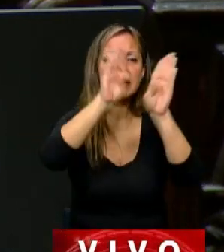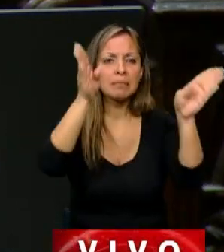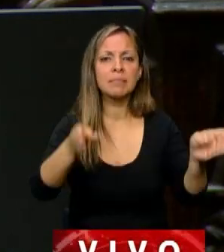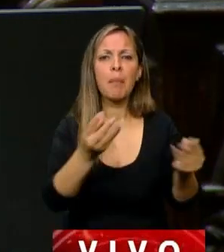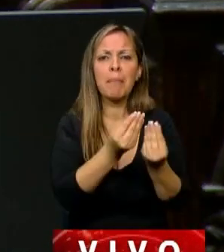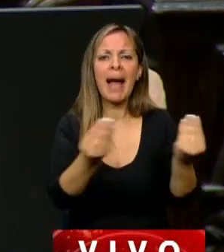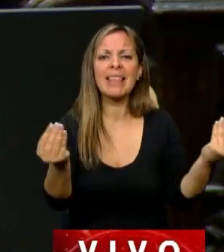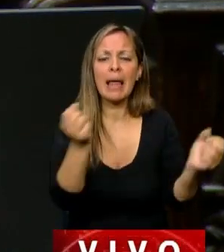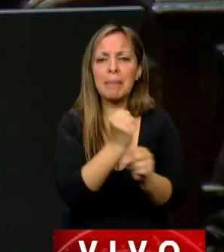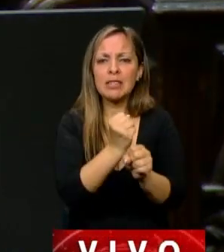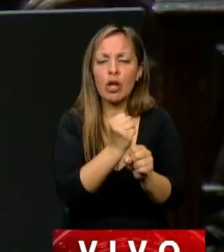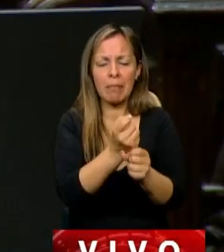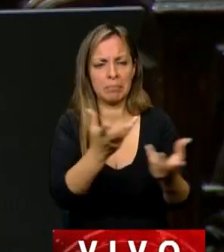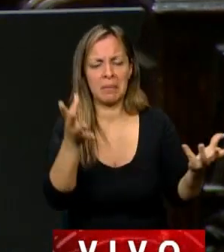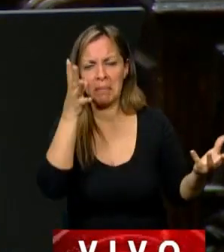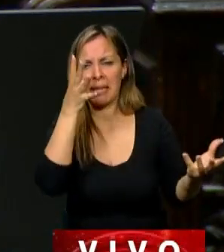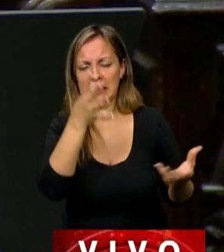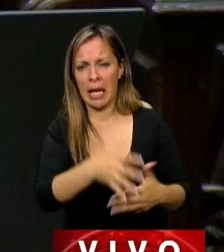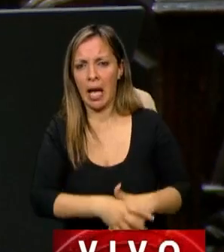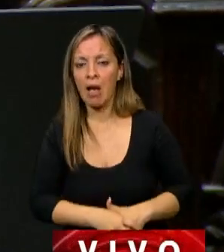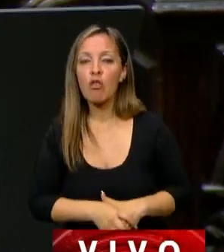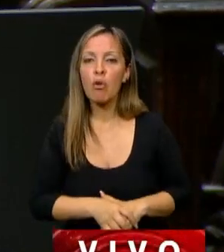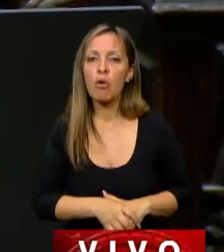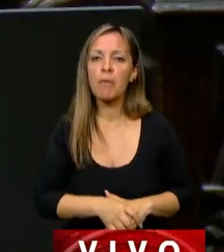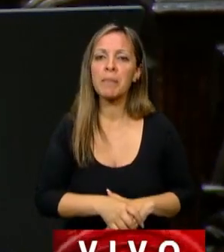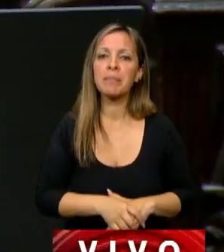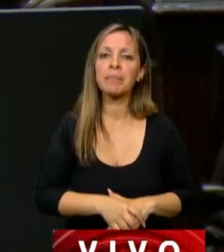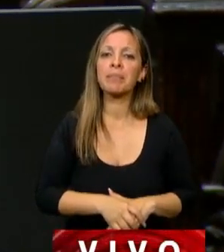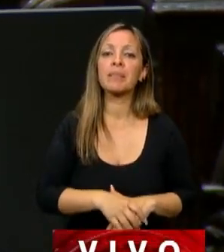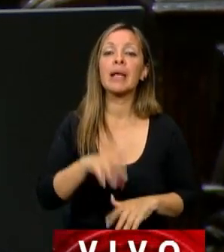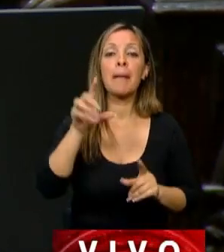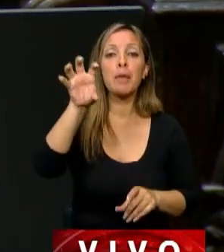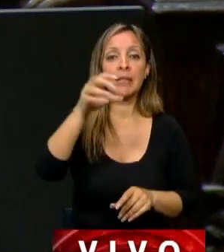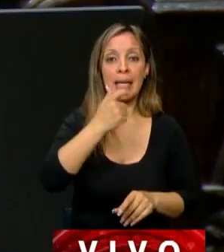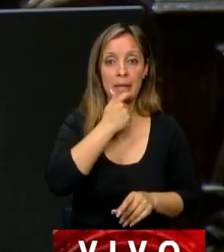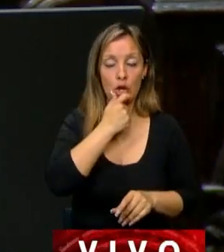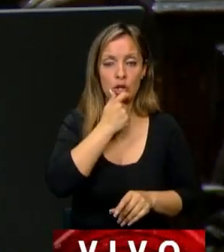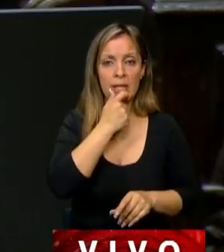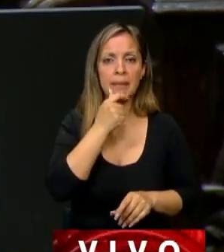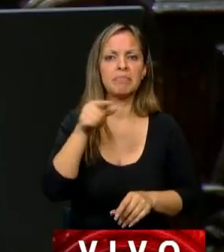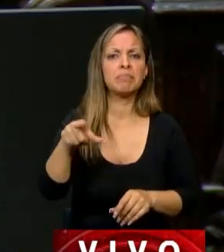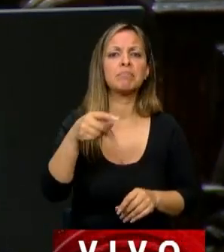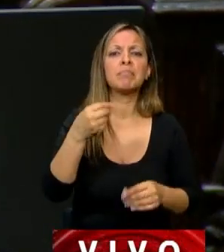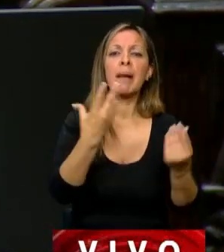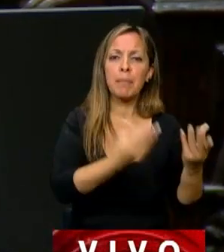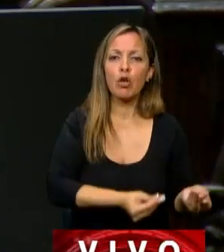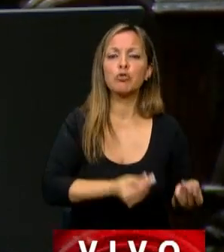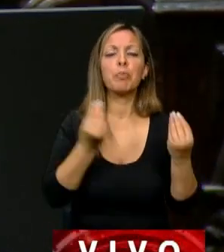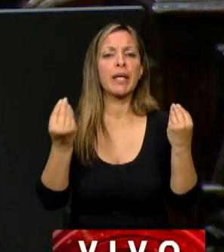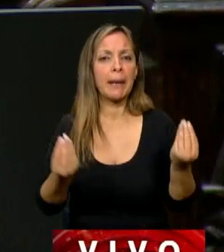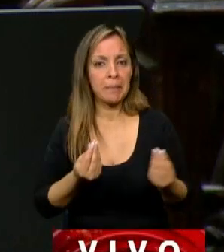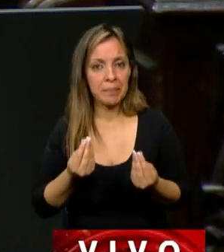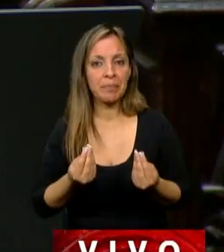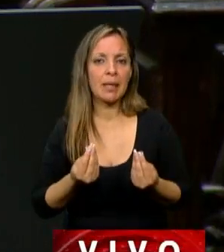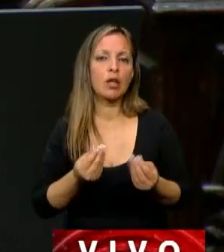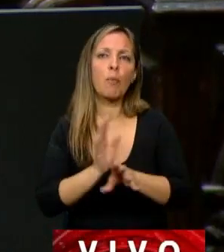lo que se está procurando, y cerrando con eso. Cierro con esto. La provincia de Mendoza lo hace por una cuestión de convencimiento, lo hemos